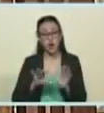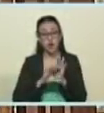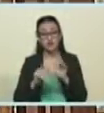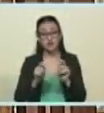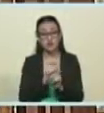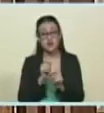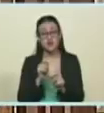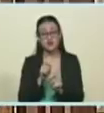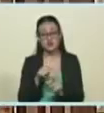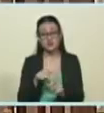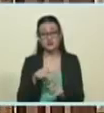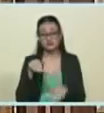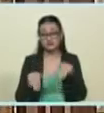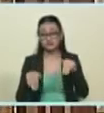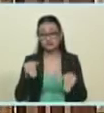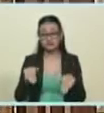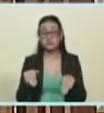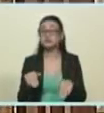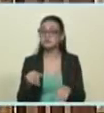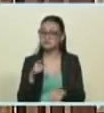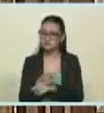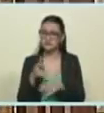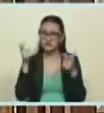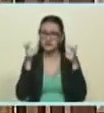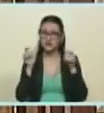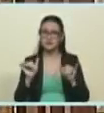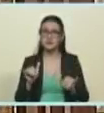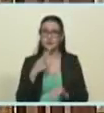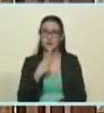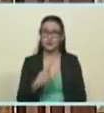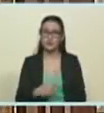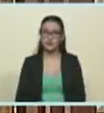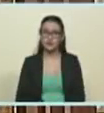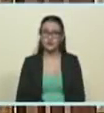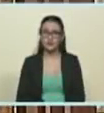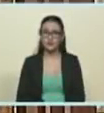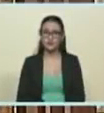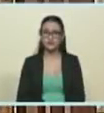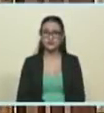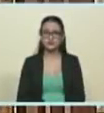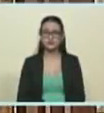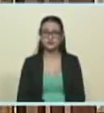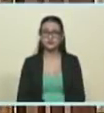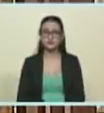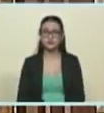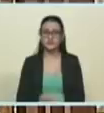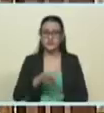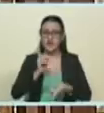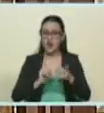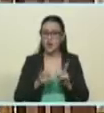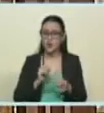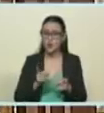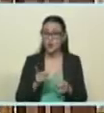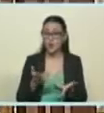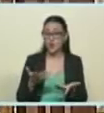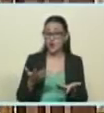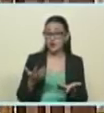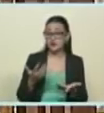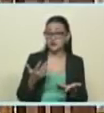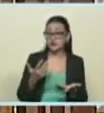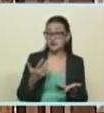constituyente, electoral. Así nos lo determinó el comandante Chávez entonces. Algunos de nosotros no reaccionamos de la mejor